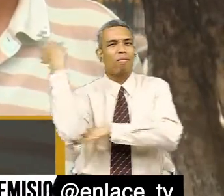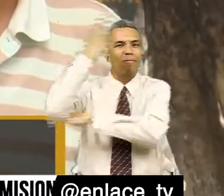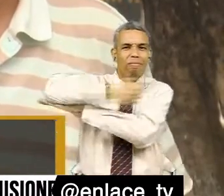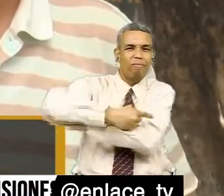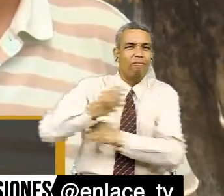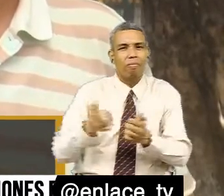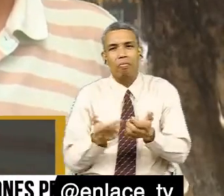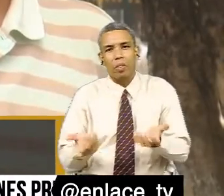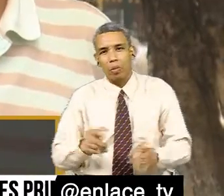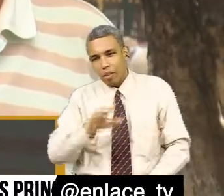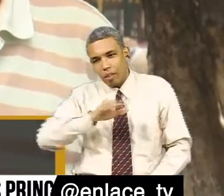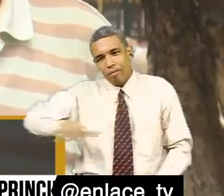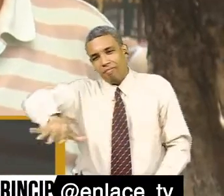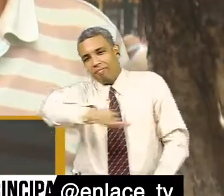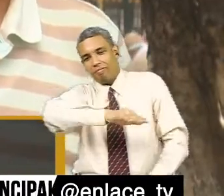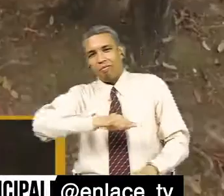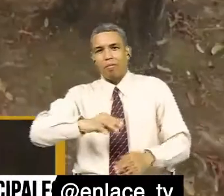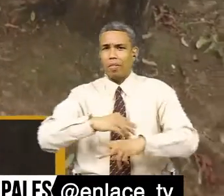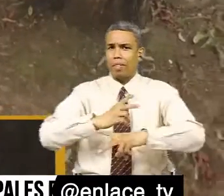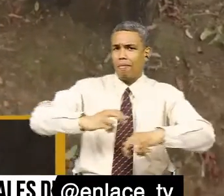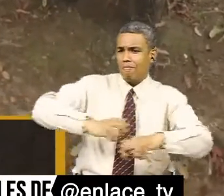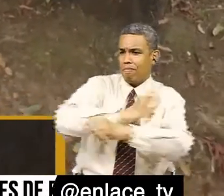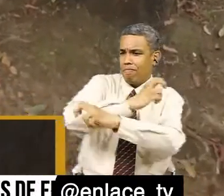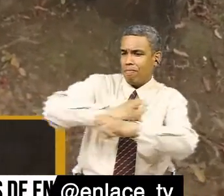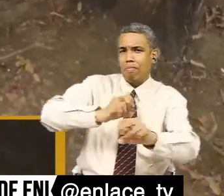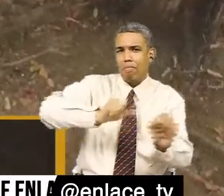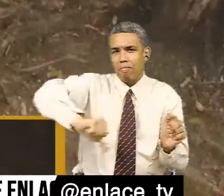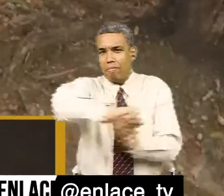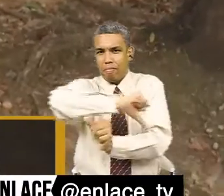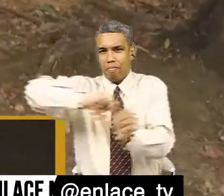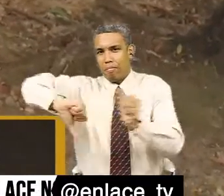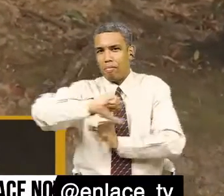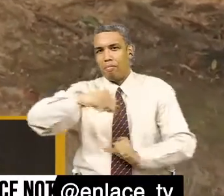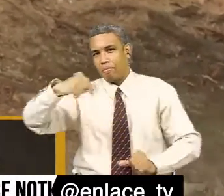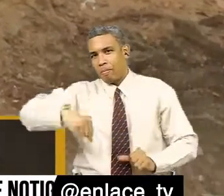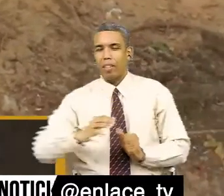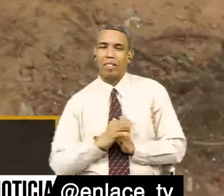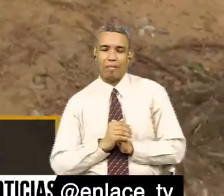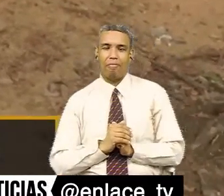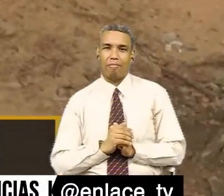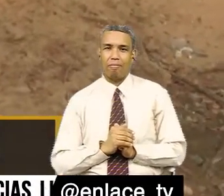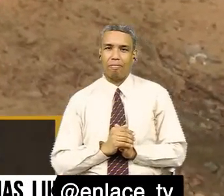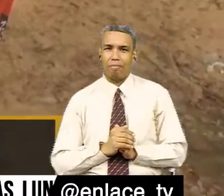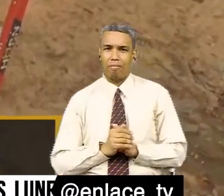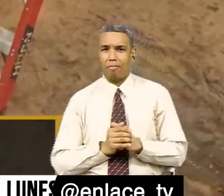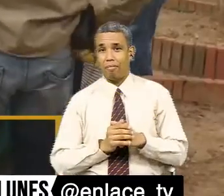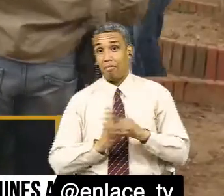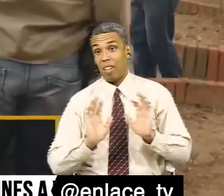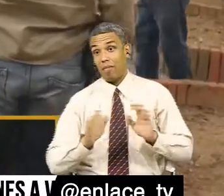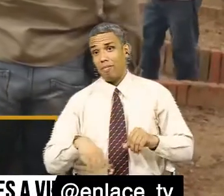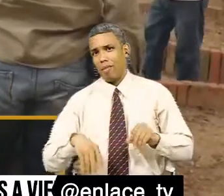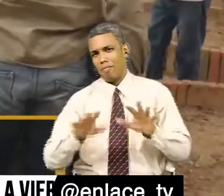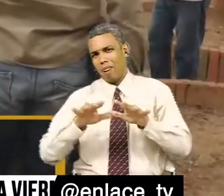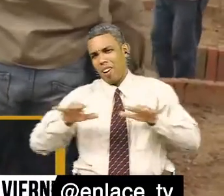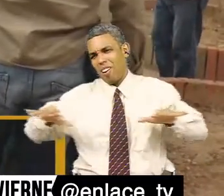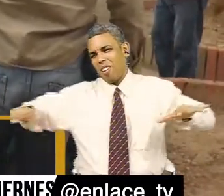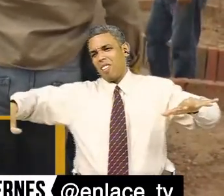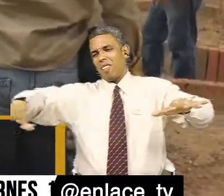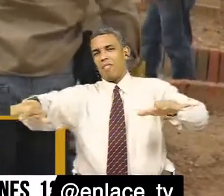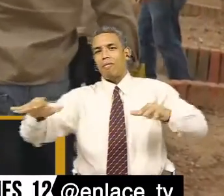un espacio como este, que es el parque más grande que tiene la Comuna 5, con la comunidad y con la administración